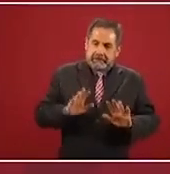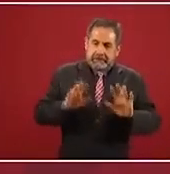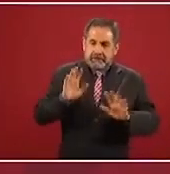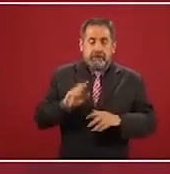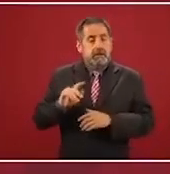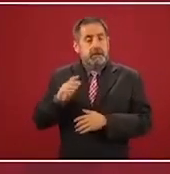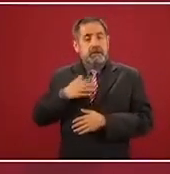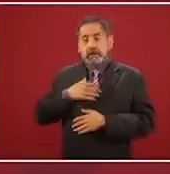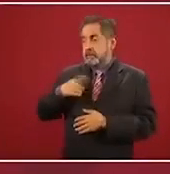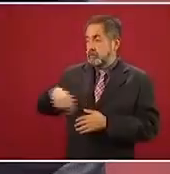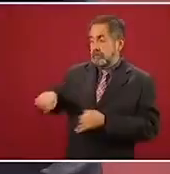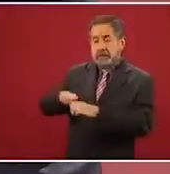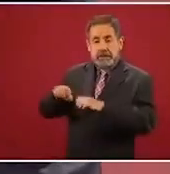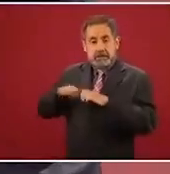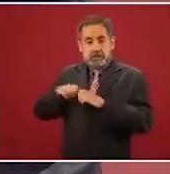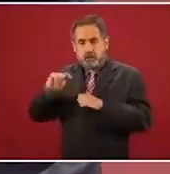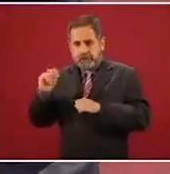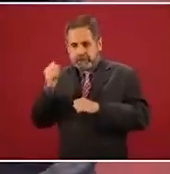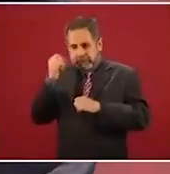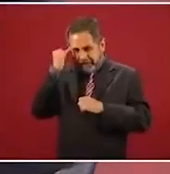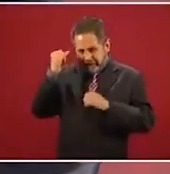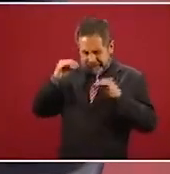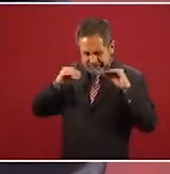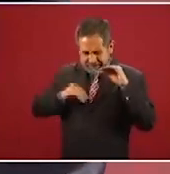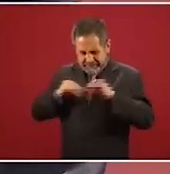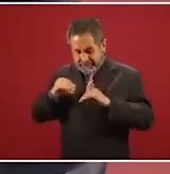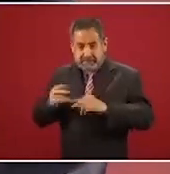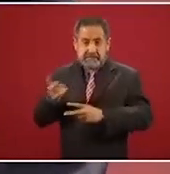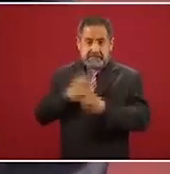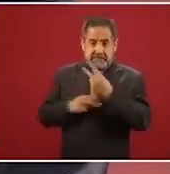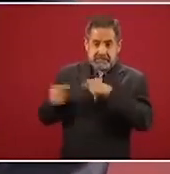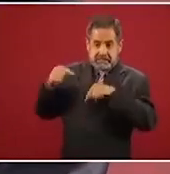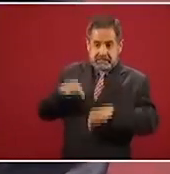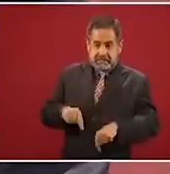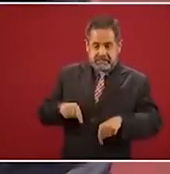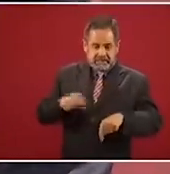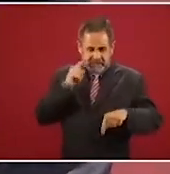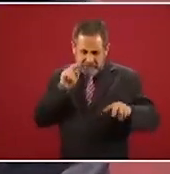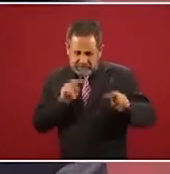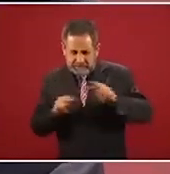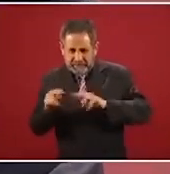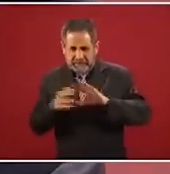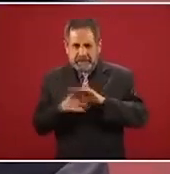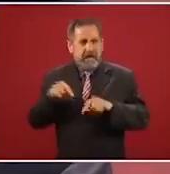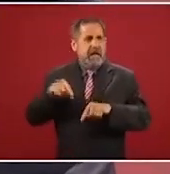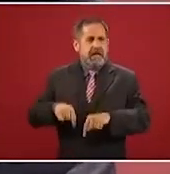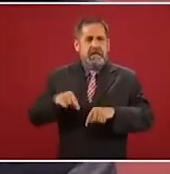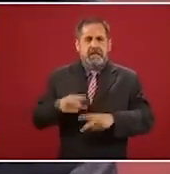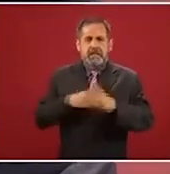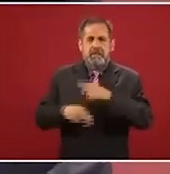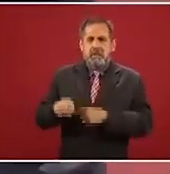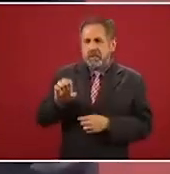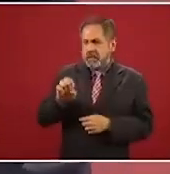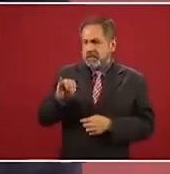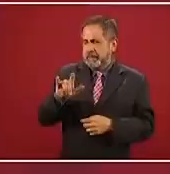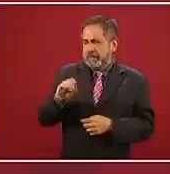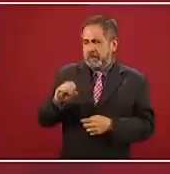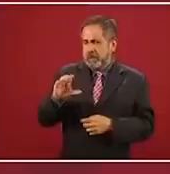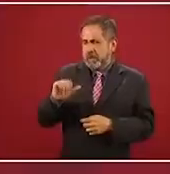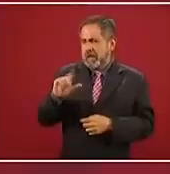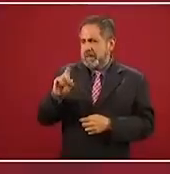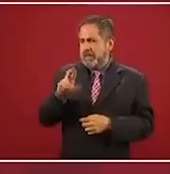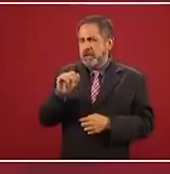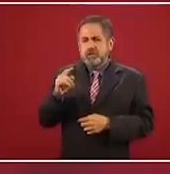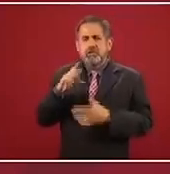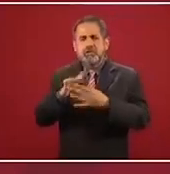técnicos nuestros que vinieron aquí, aquí vino Emiliano Calderón, les expuso